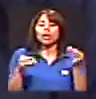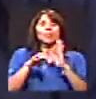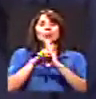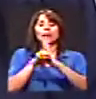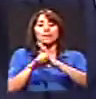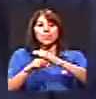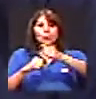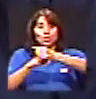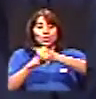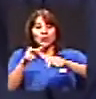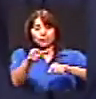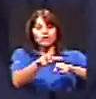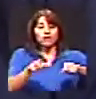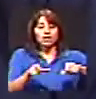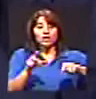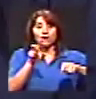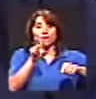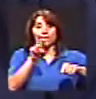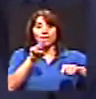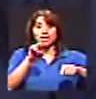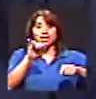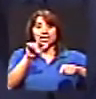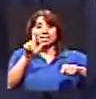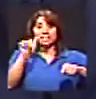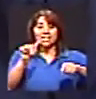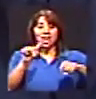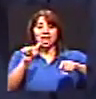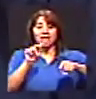al estadio Saprissa y el otro, que es el que más